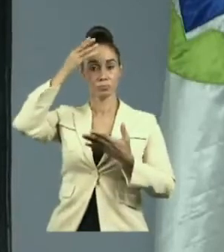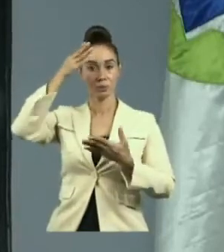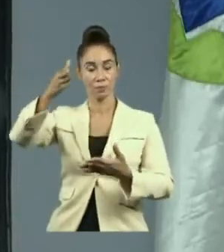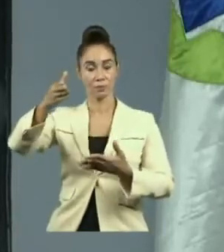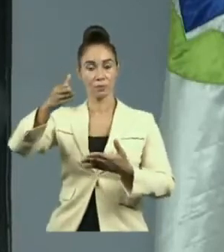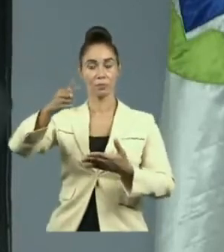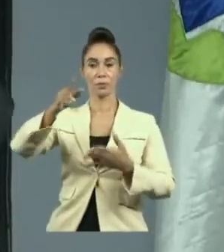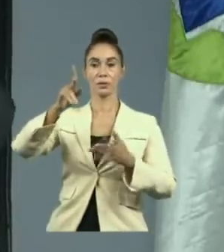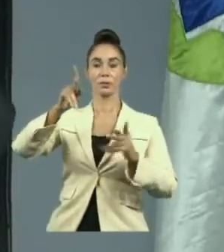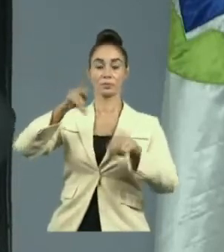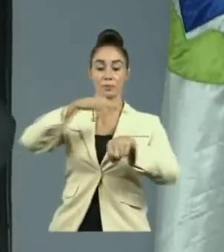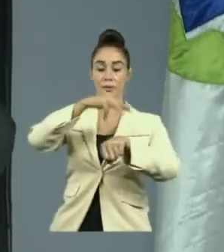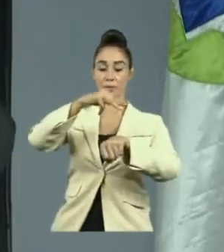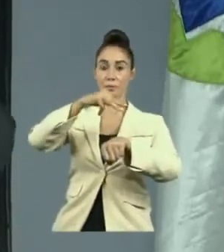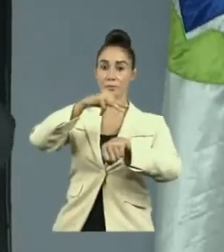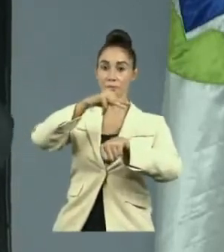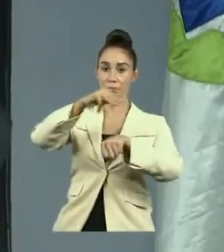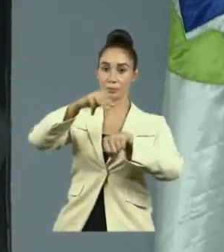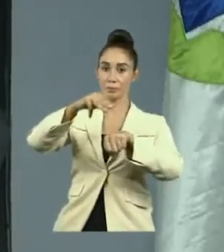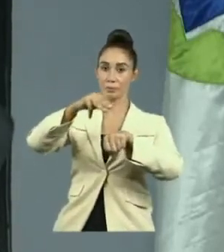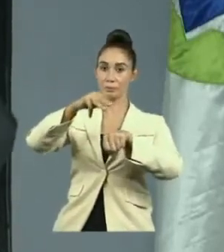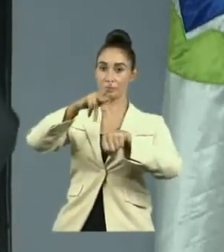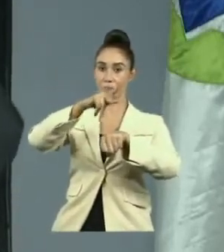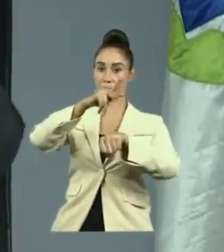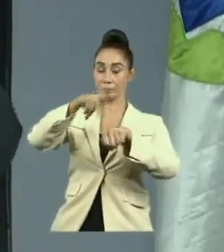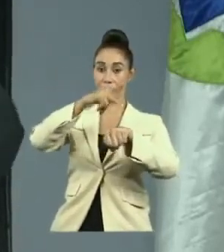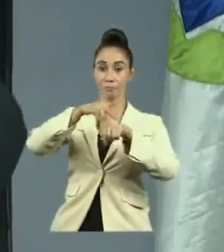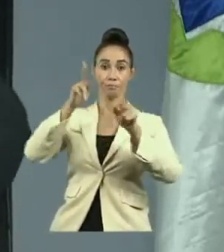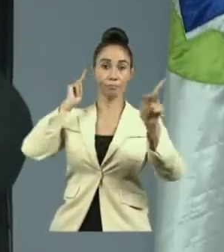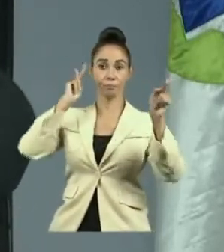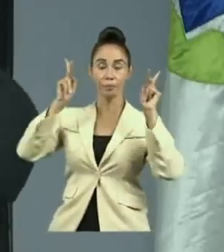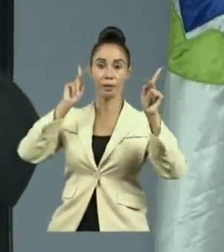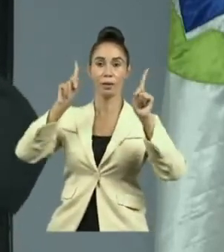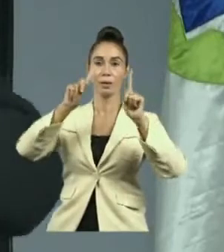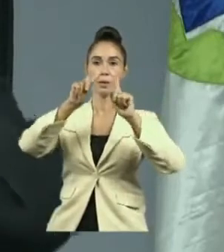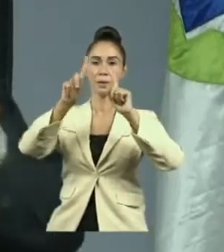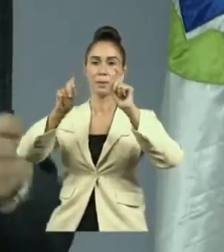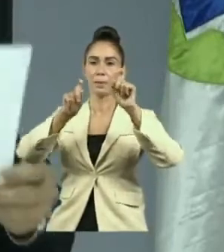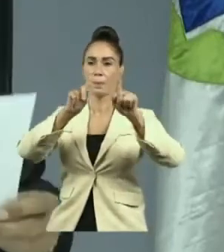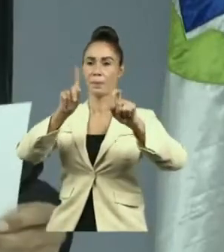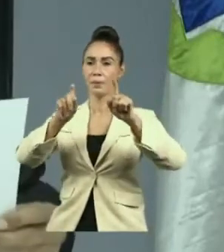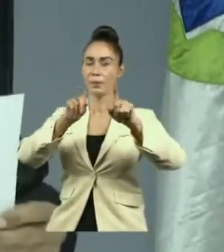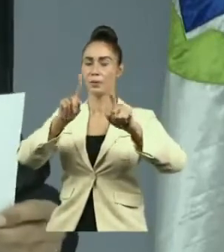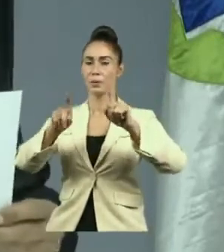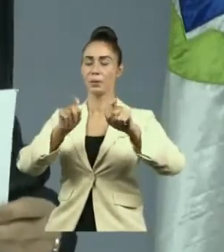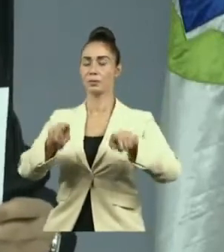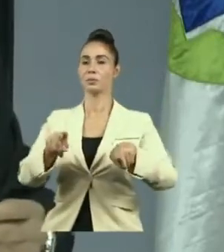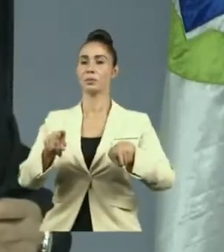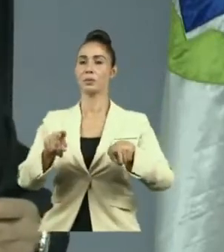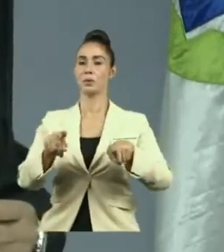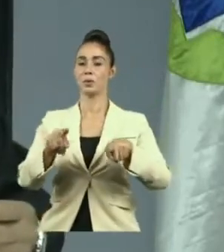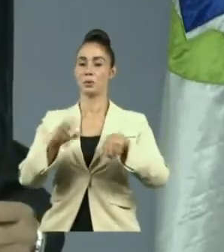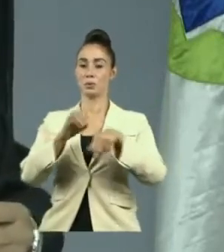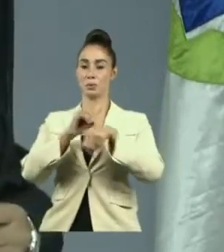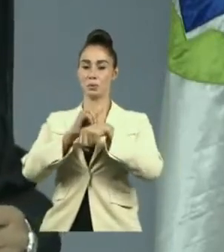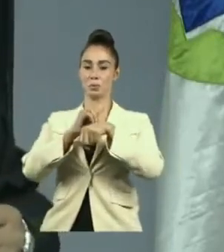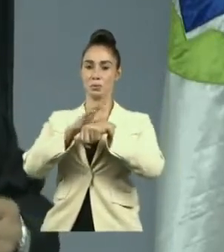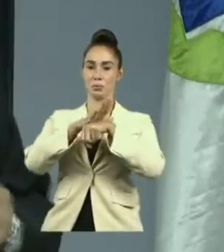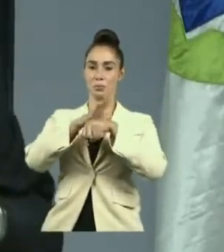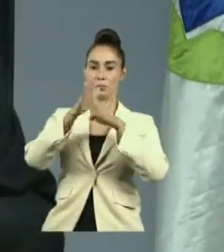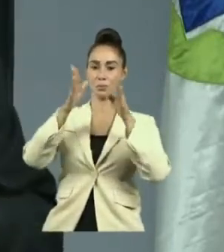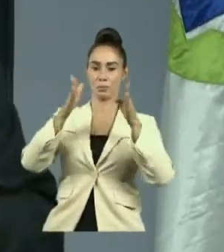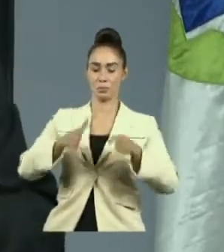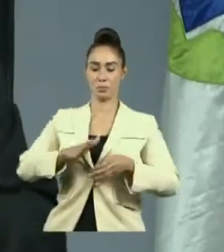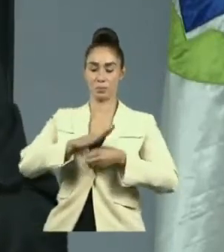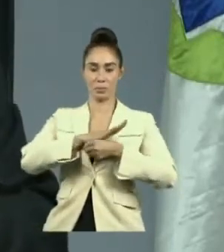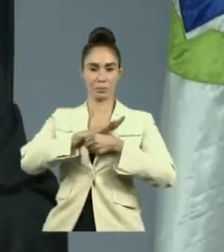iniciarían en puerto plata la encuesta nacional de zerolo serológica o inmunológica pudiera